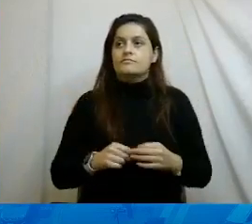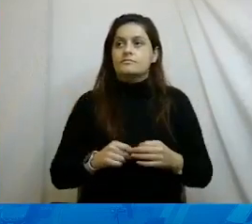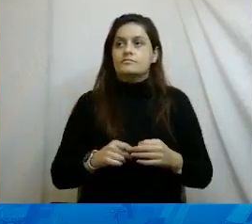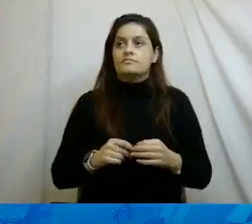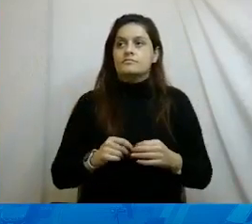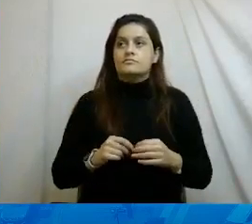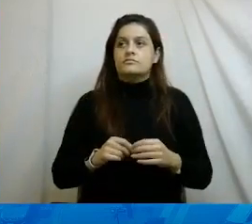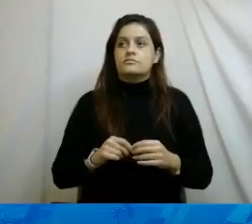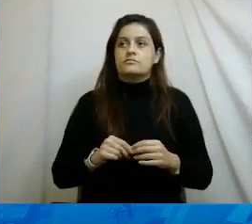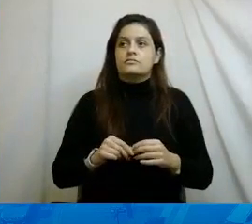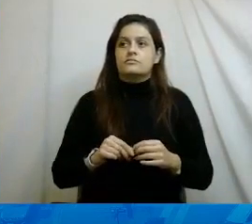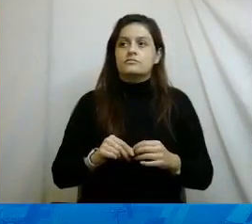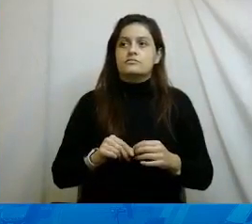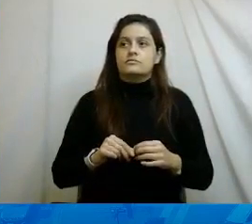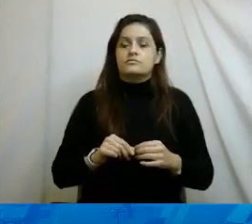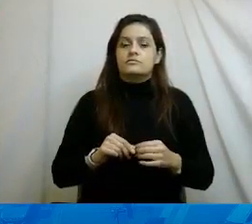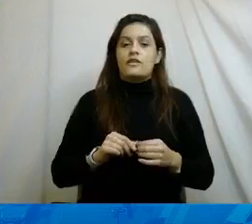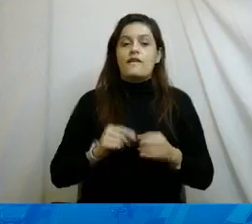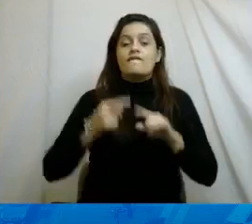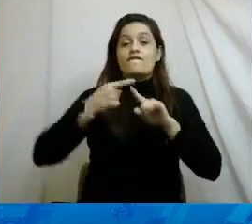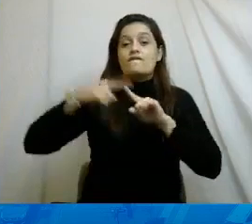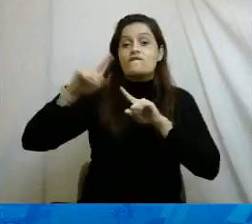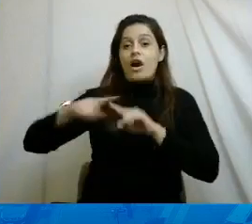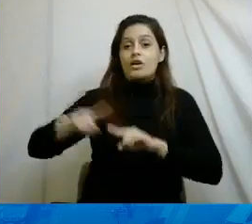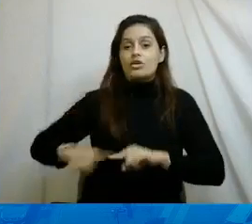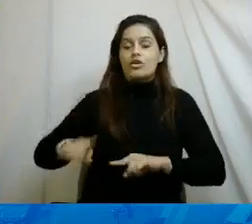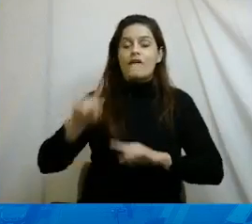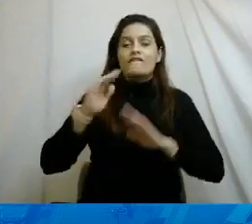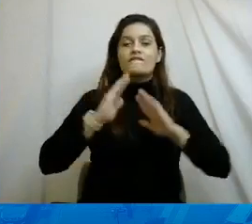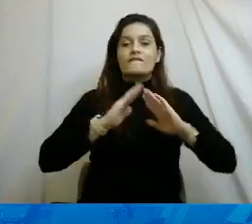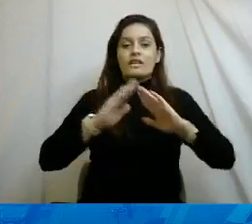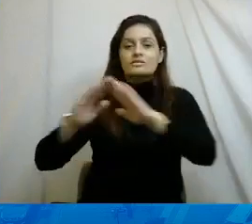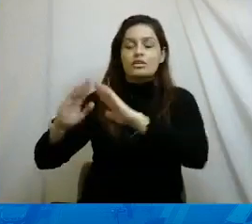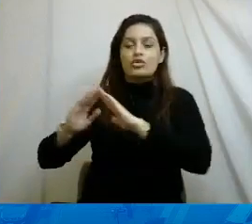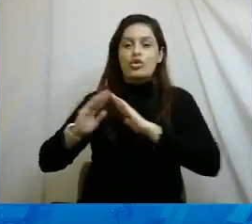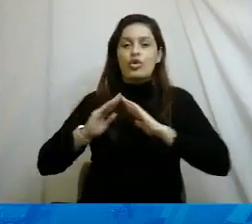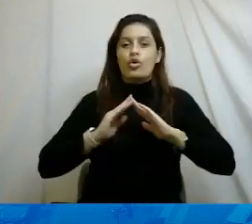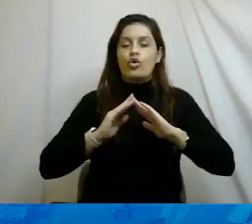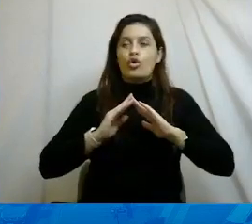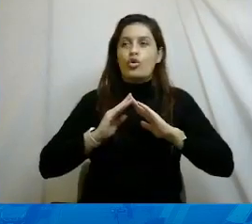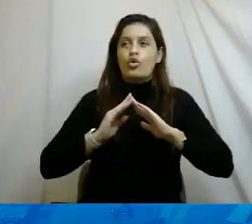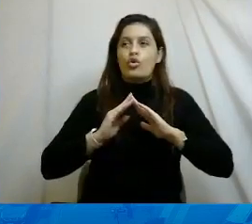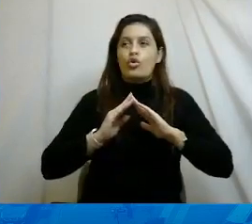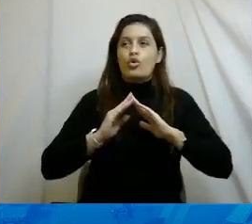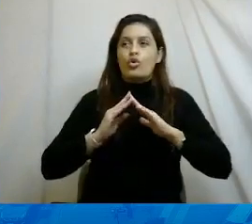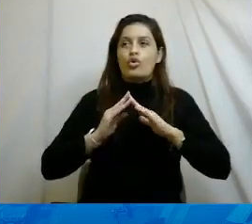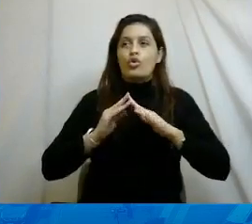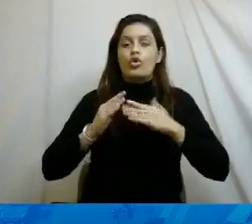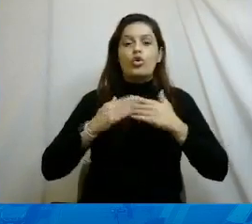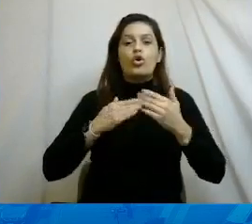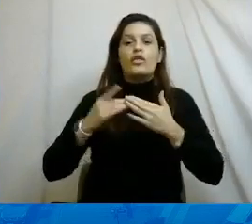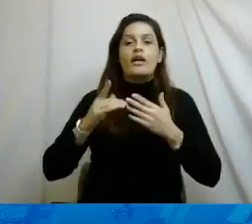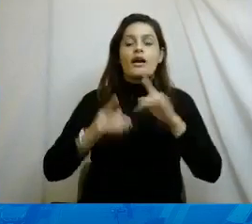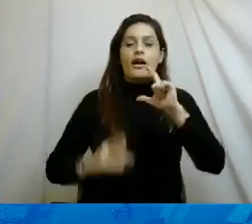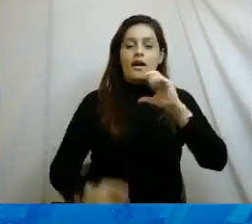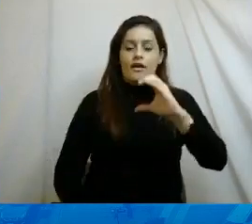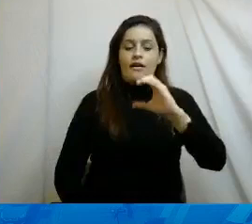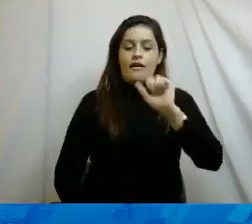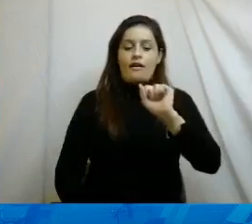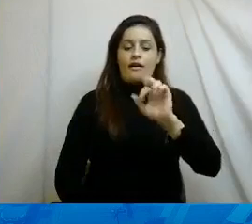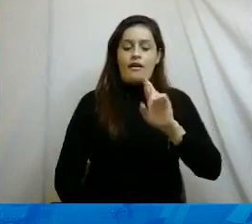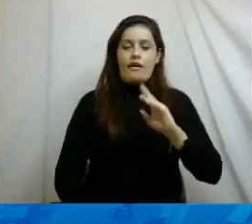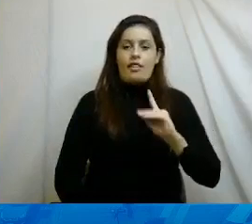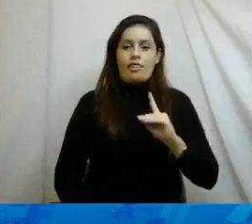Alcaldesa, en mis puntos varios, los vecinos del sector Los Cardenales están consultando